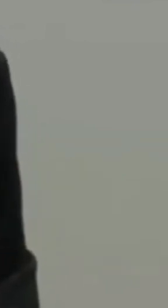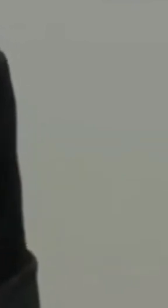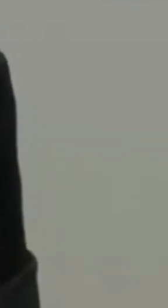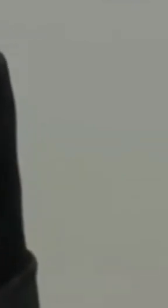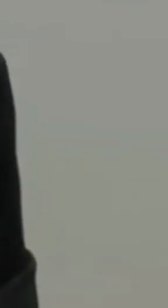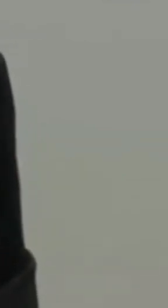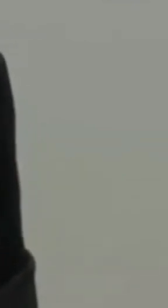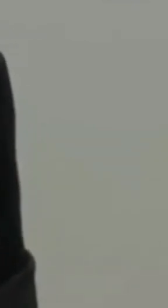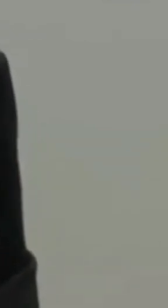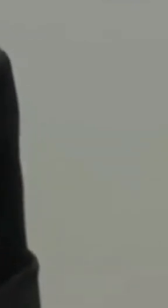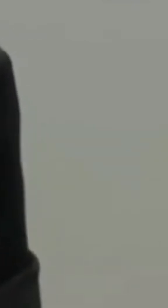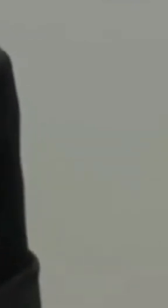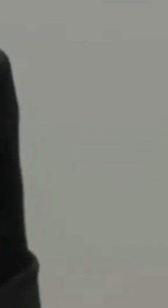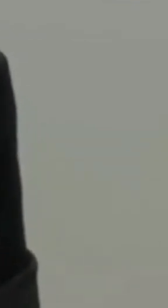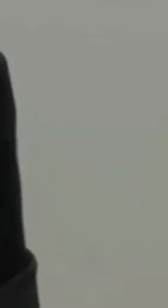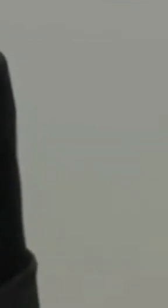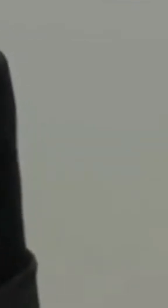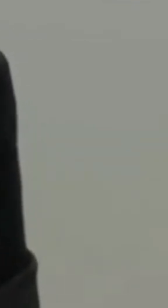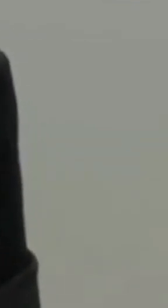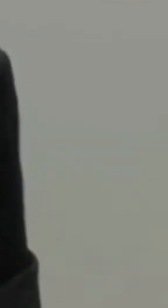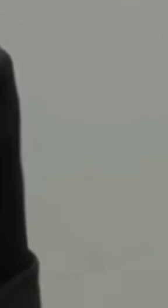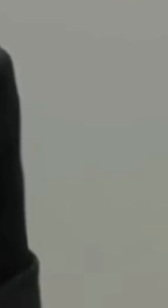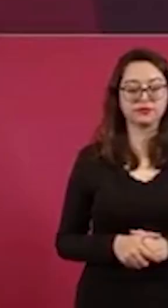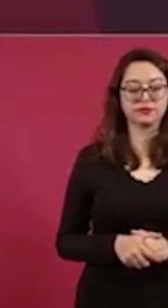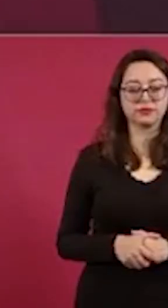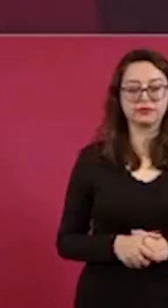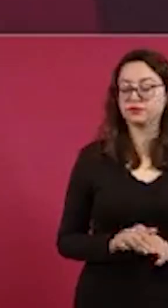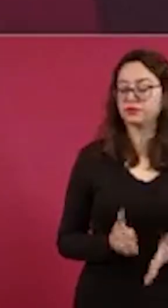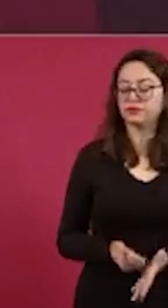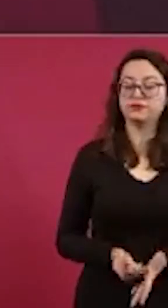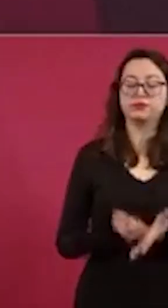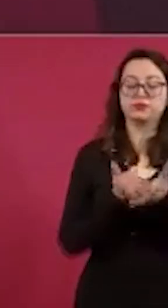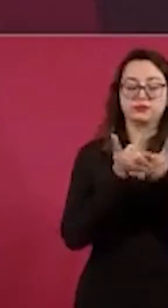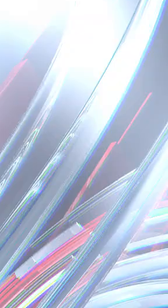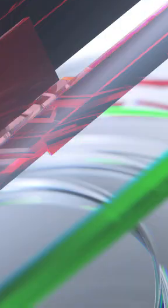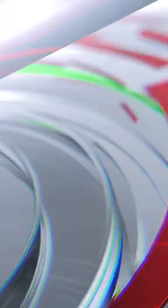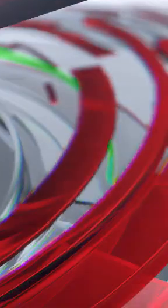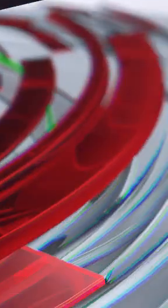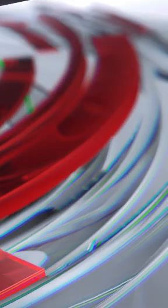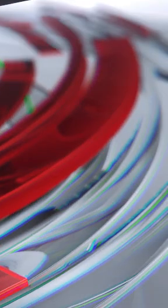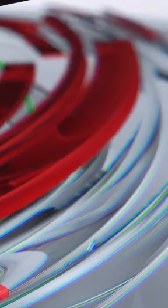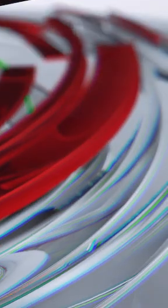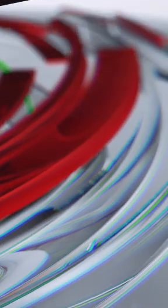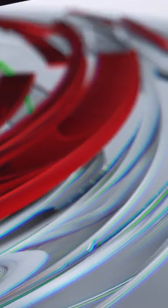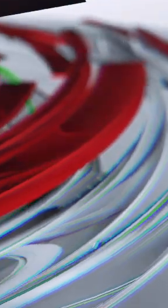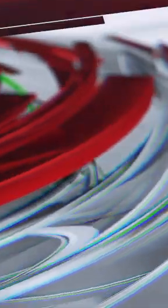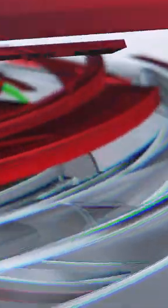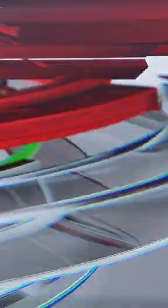Informó para Noti 13, Eli Pedrosa.